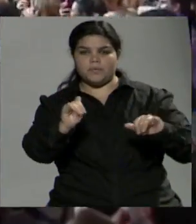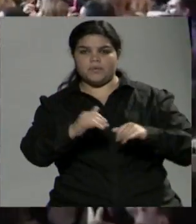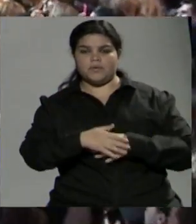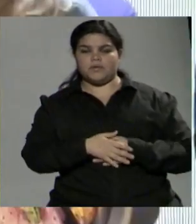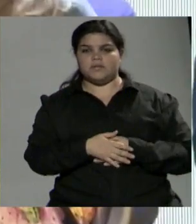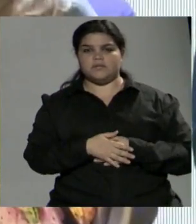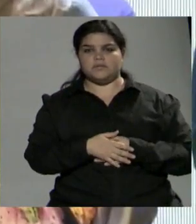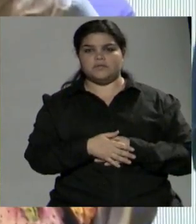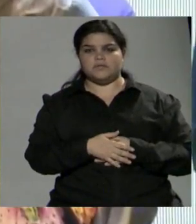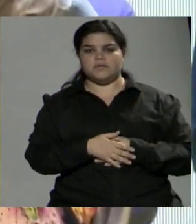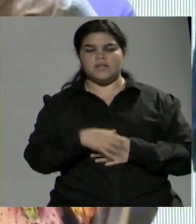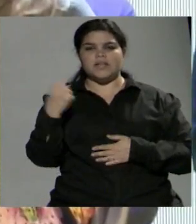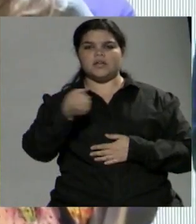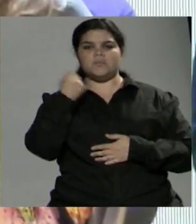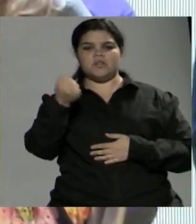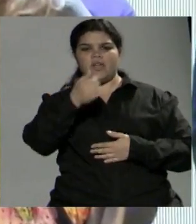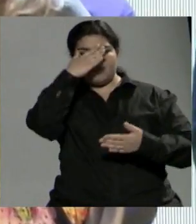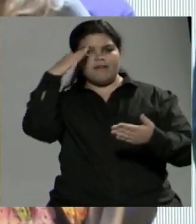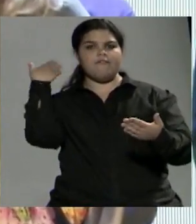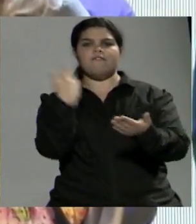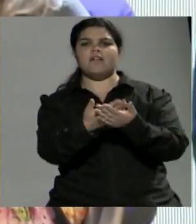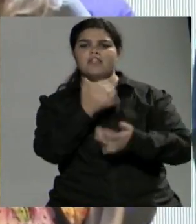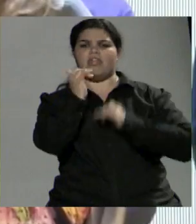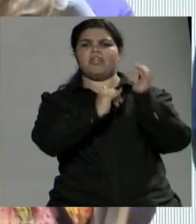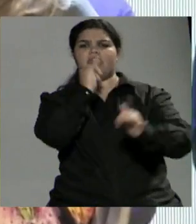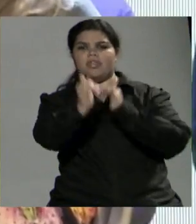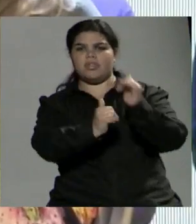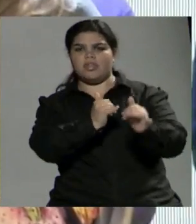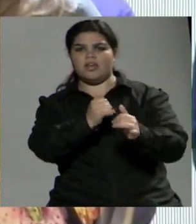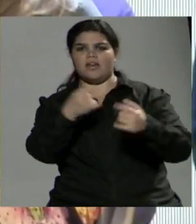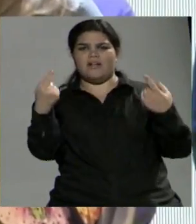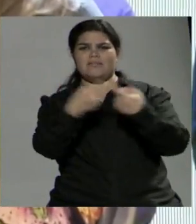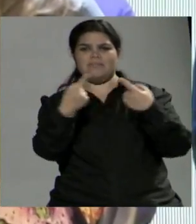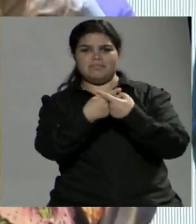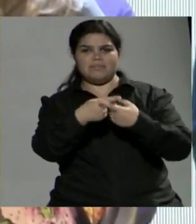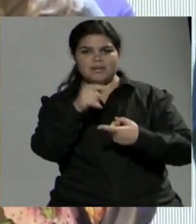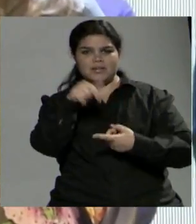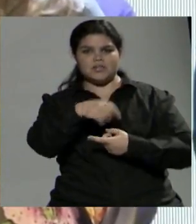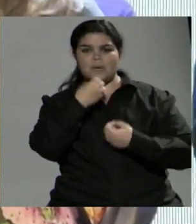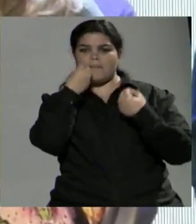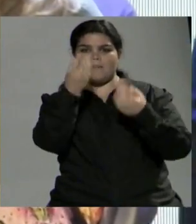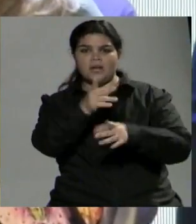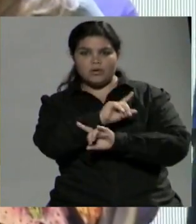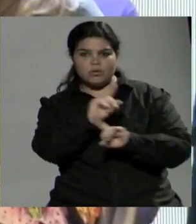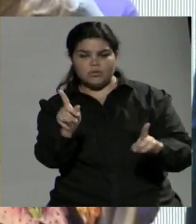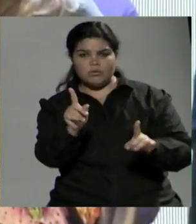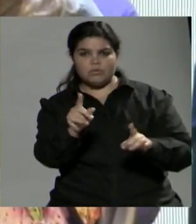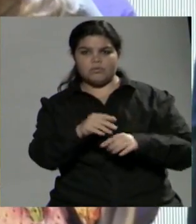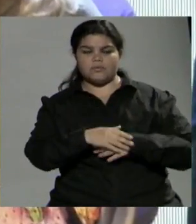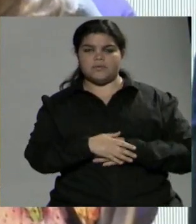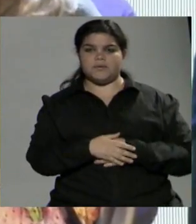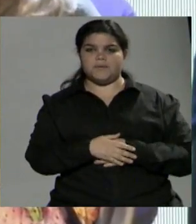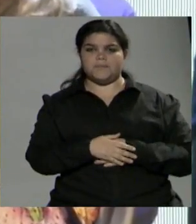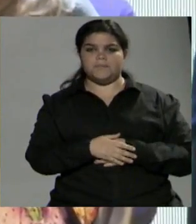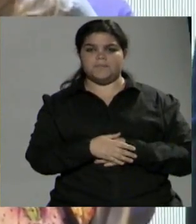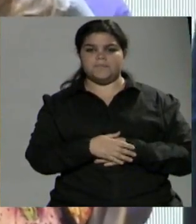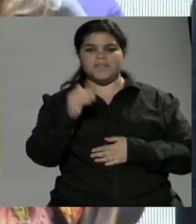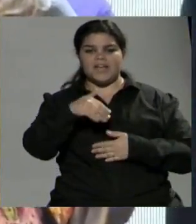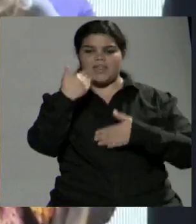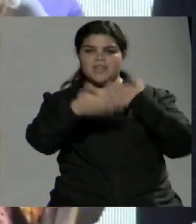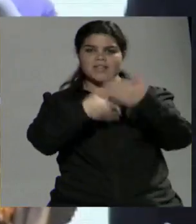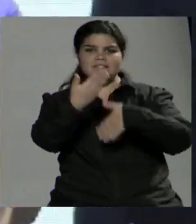liderar a partir de la confrontación no genera un mejor futuro, no genera un espacio de